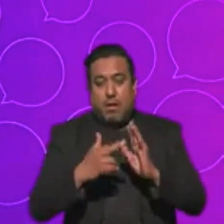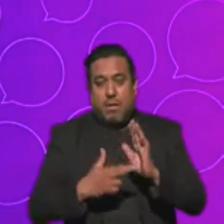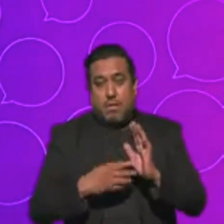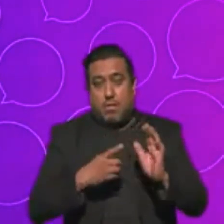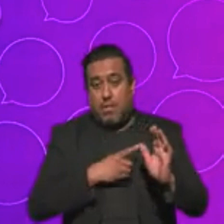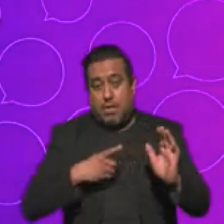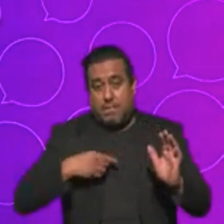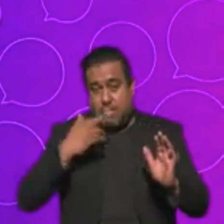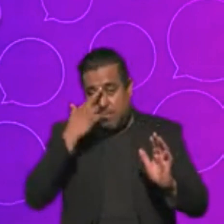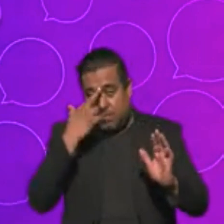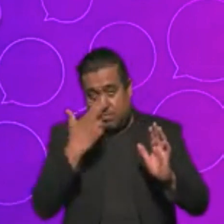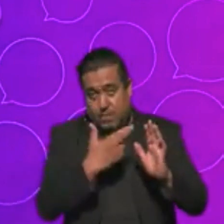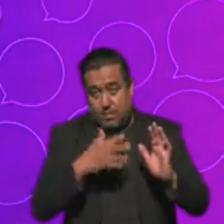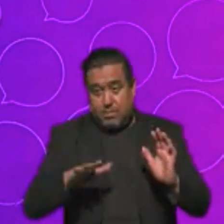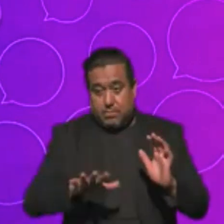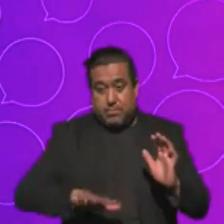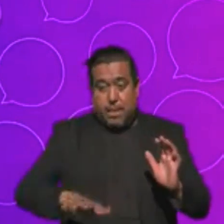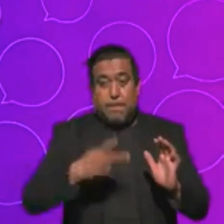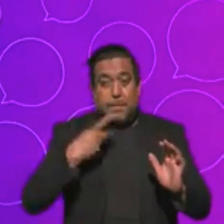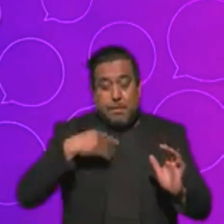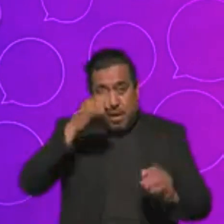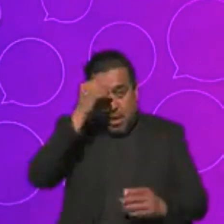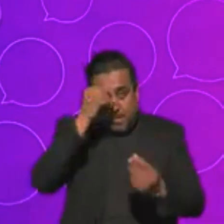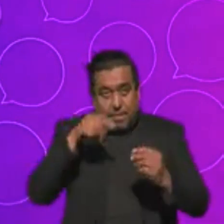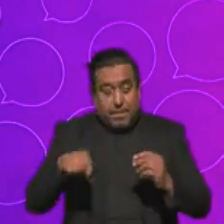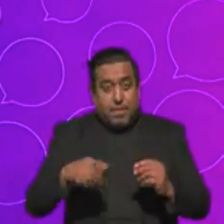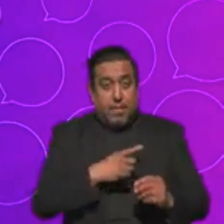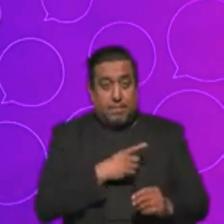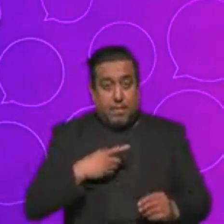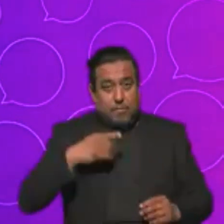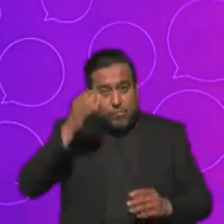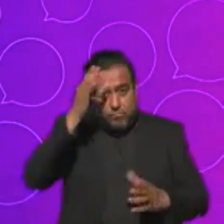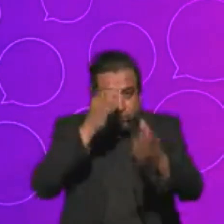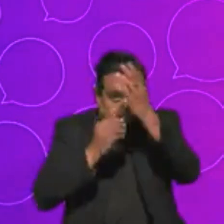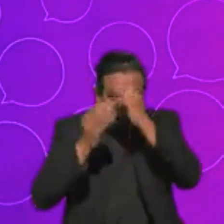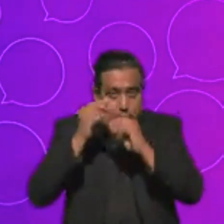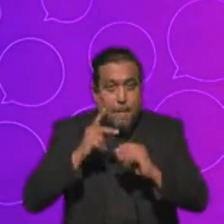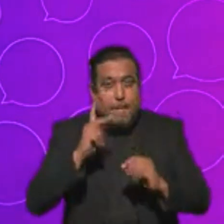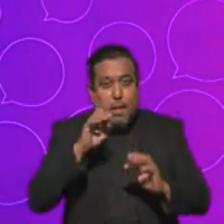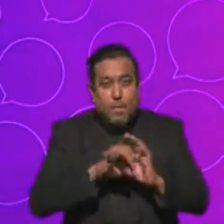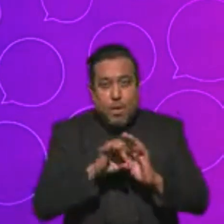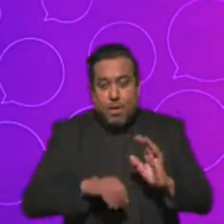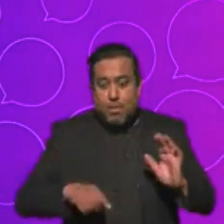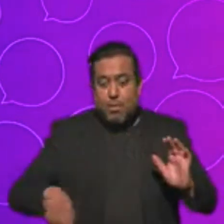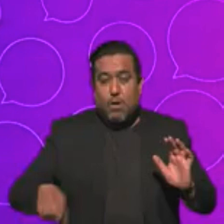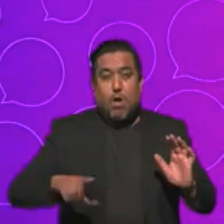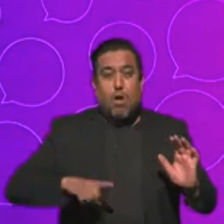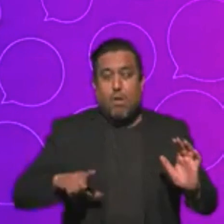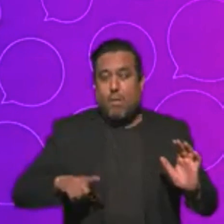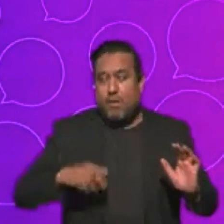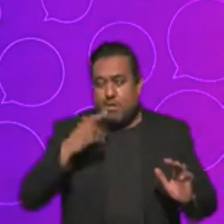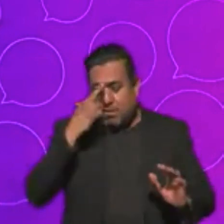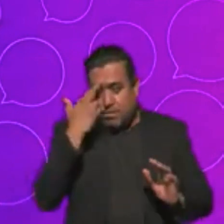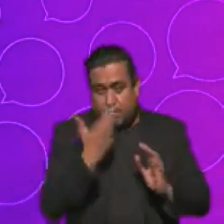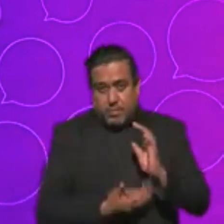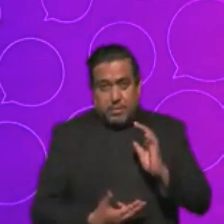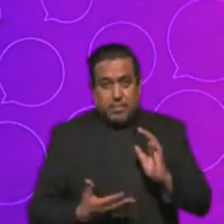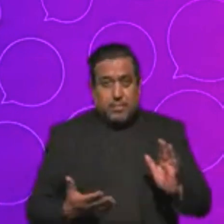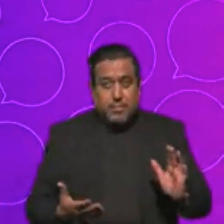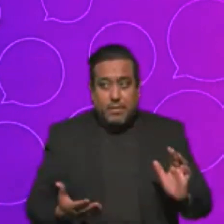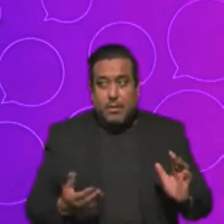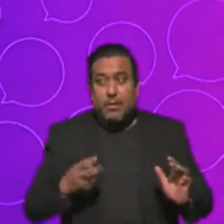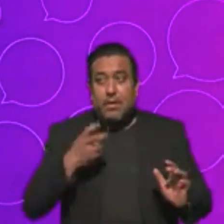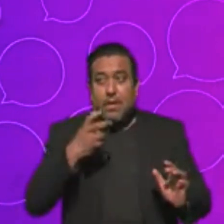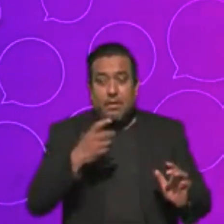respetarlos hay que enseñar a la gente que se tienen que respetar las cosas pero cómo le podemos decir a alguien que lo respete si el mismo gobierno no respeta las cosas no